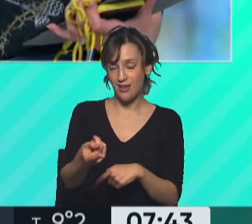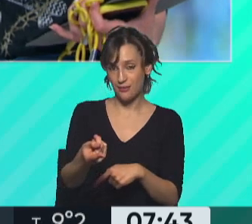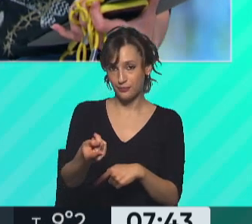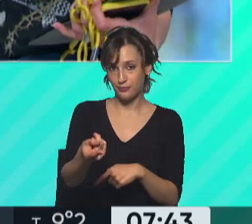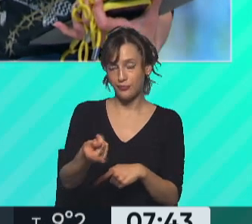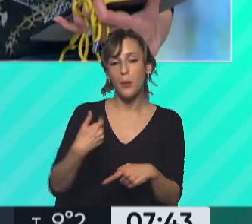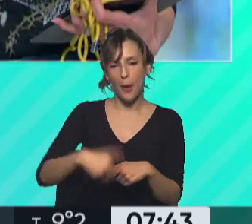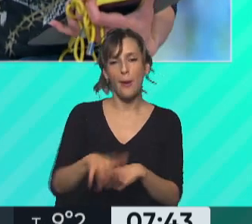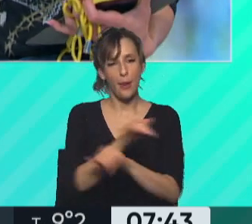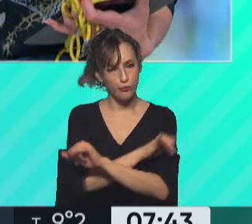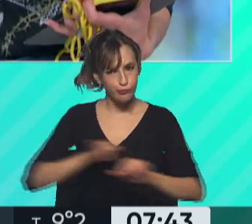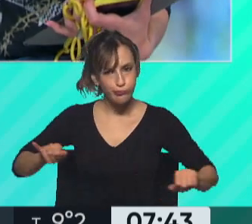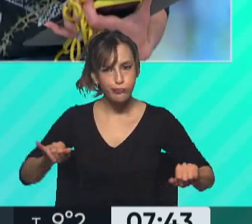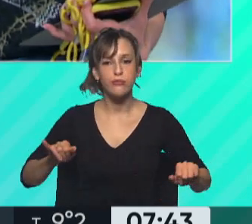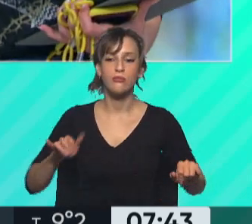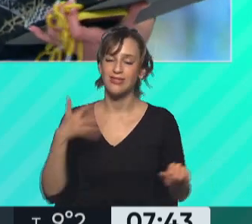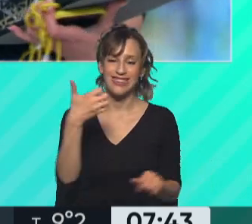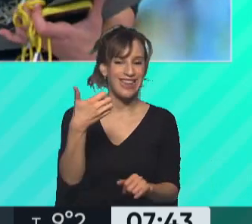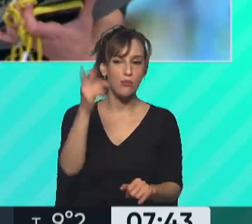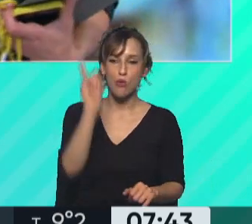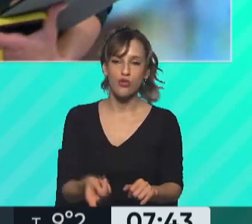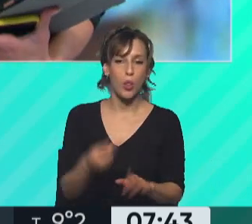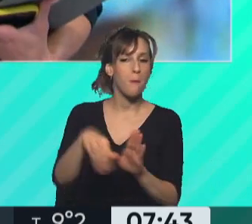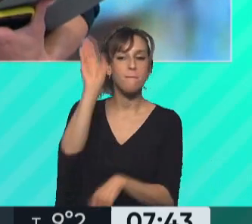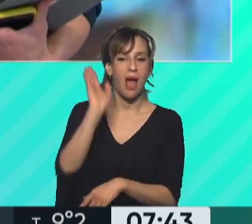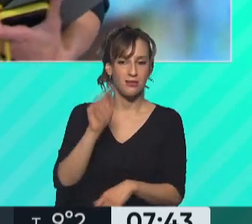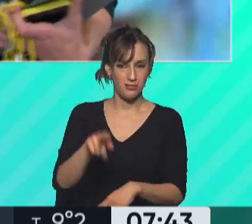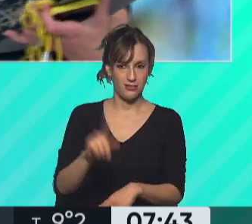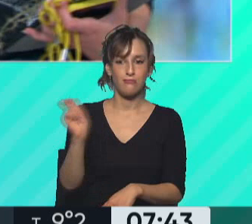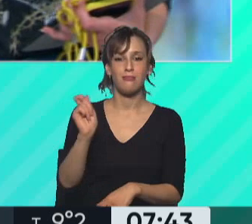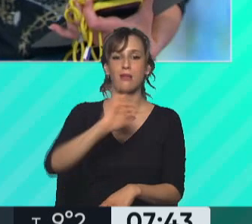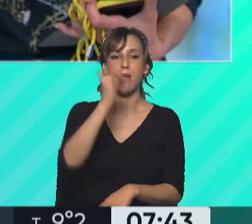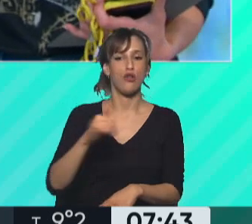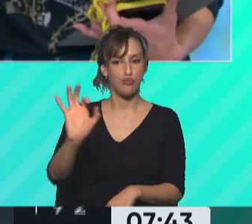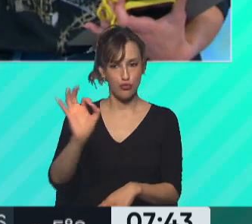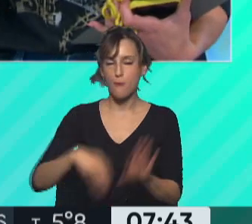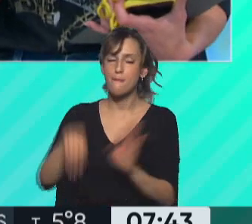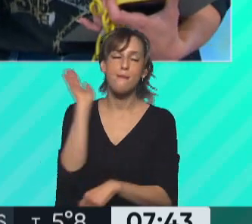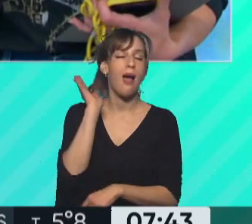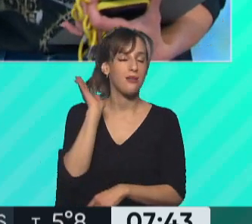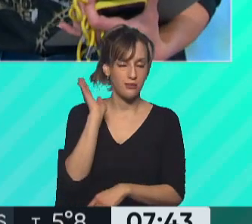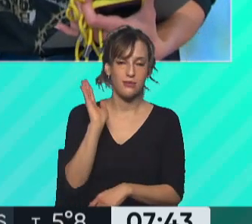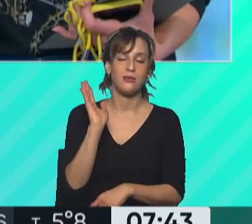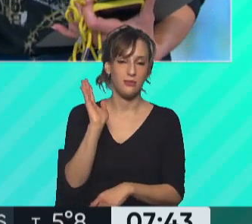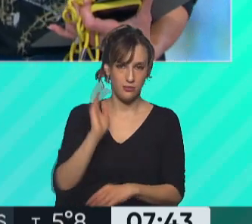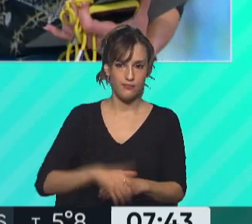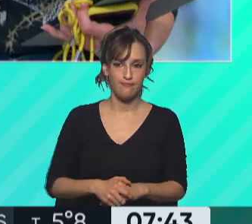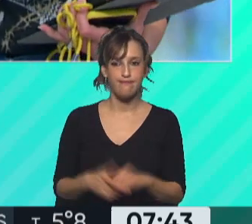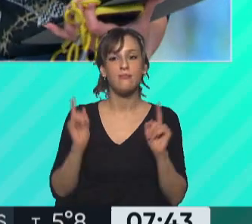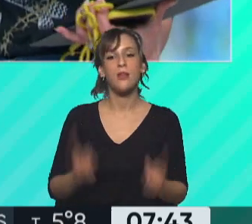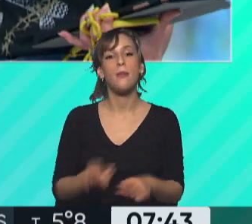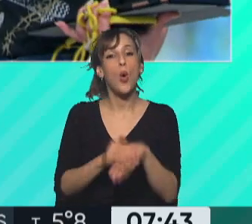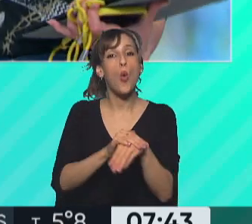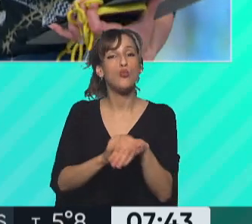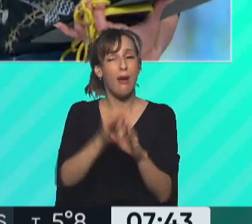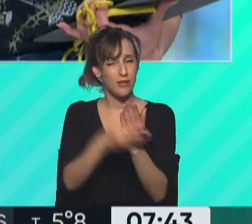a dar por encima del 6% la inflación de marzo. Reitero, por encima del 6%. También Guzmán compartió